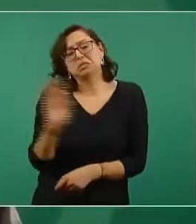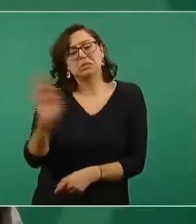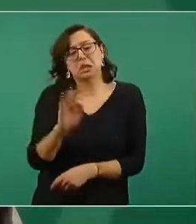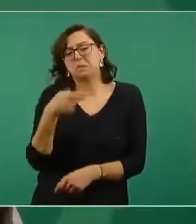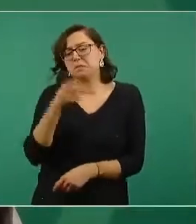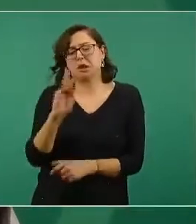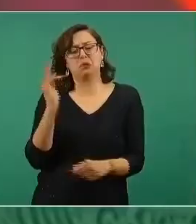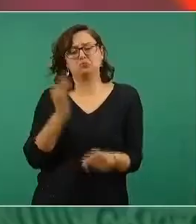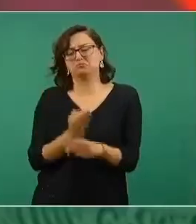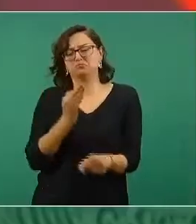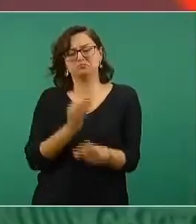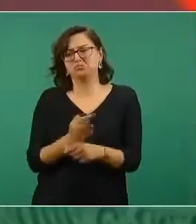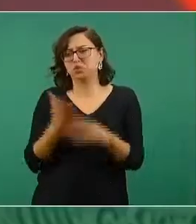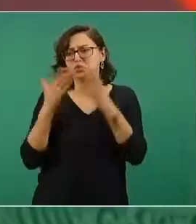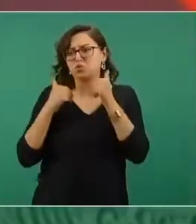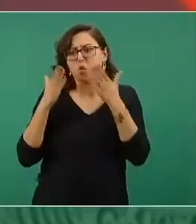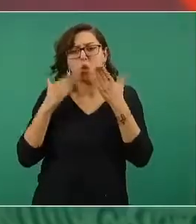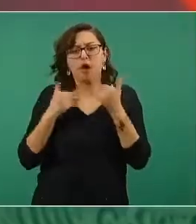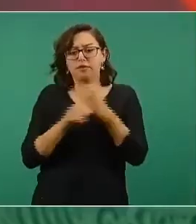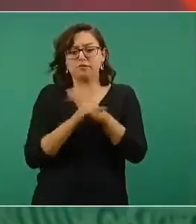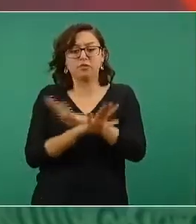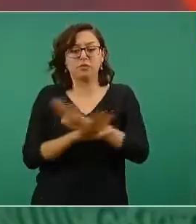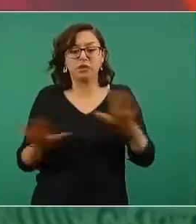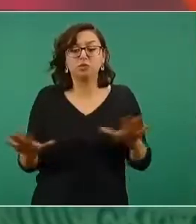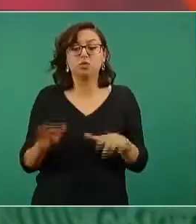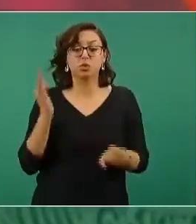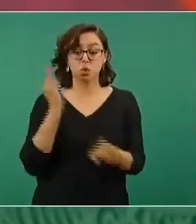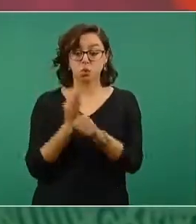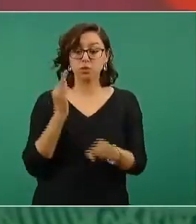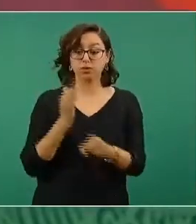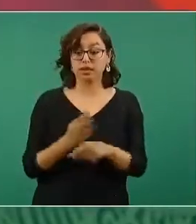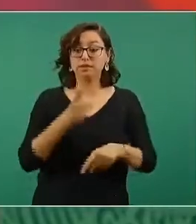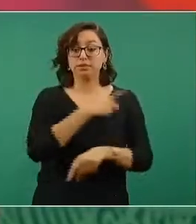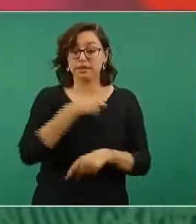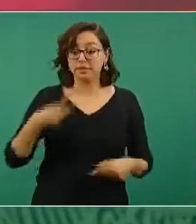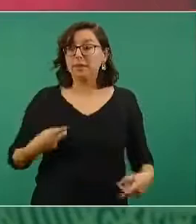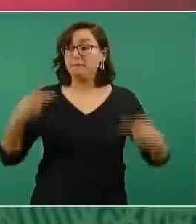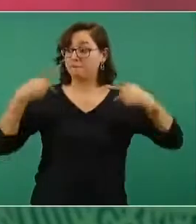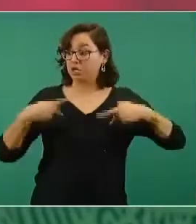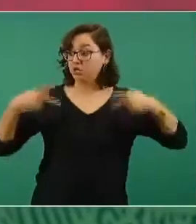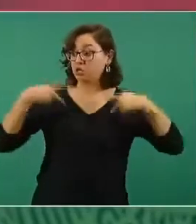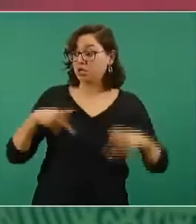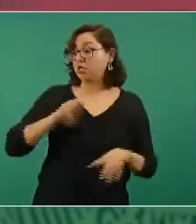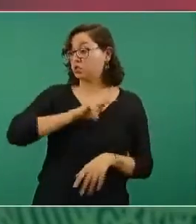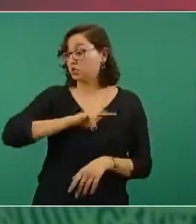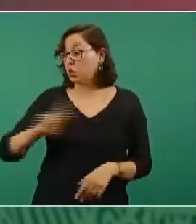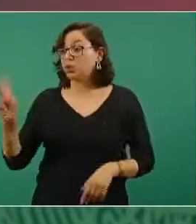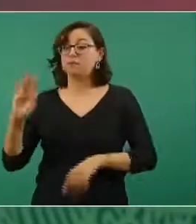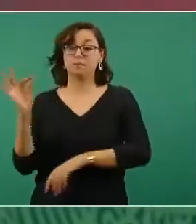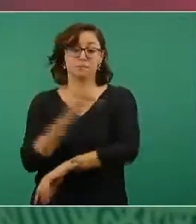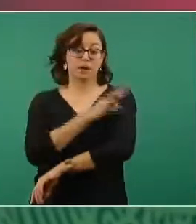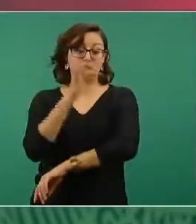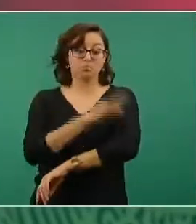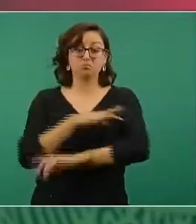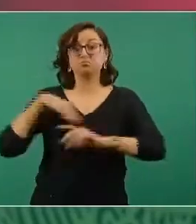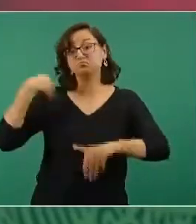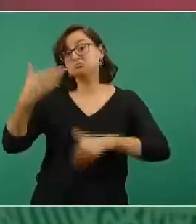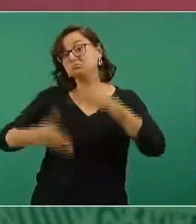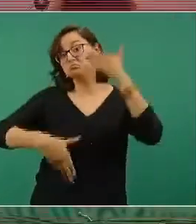cobertura total con estas vacunas, y si después encontramos variantes que tienen una transmisión comunitaria importante y que no